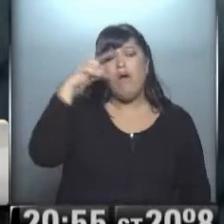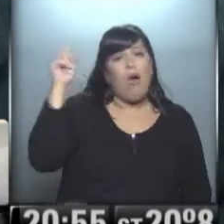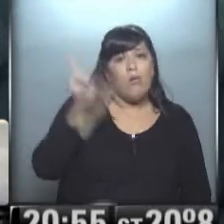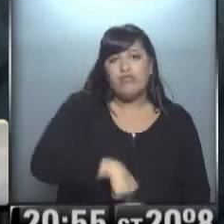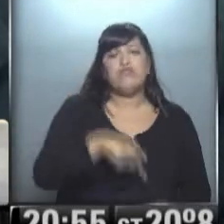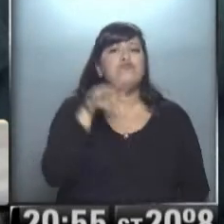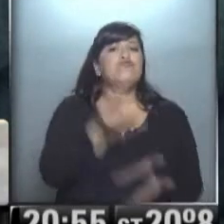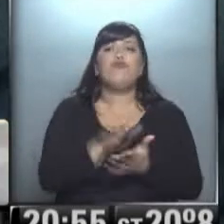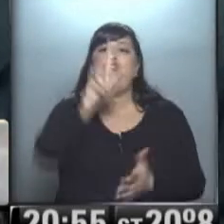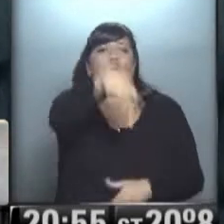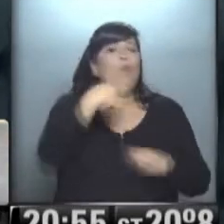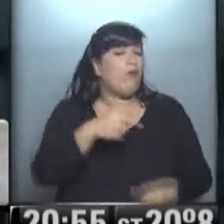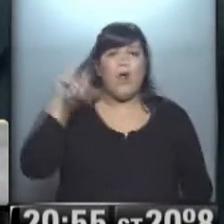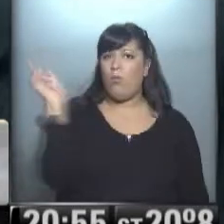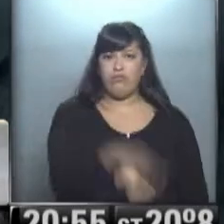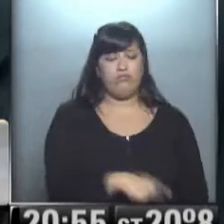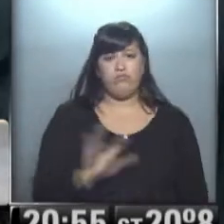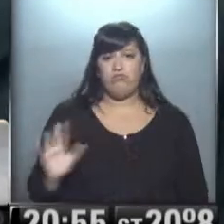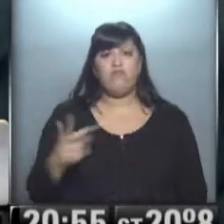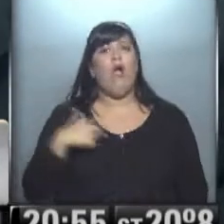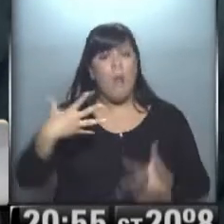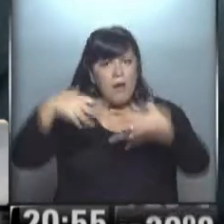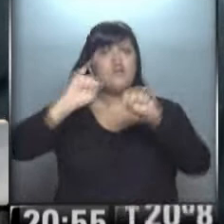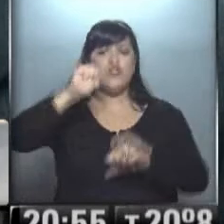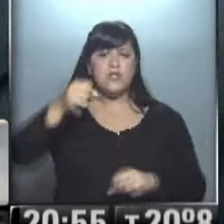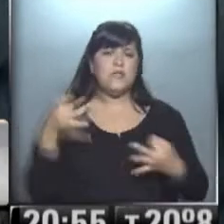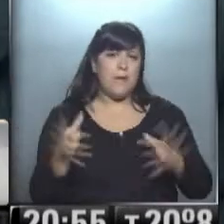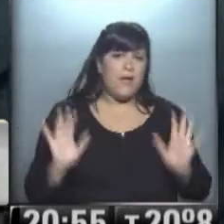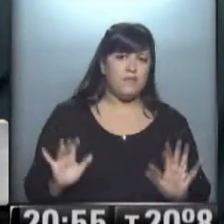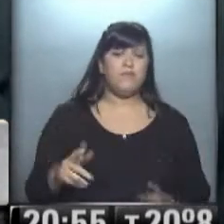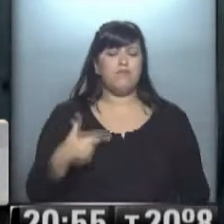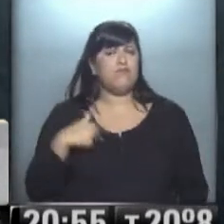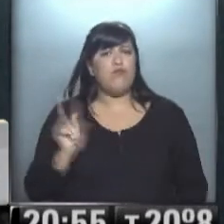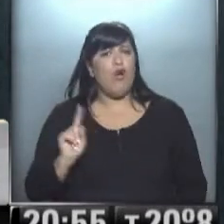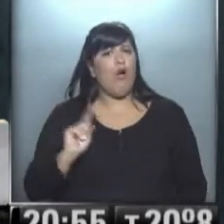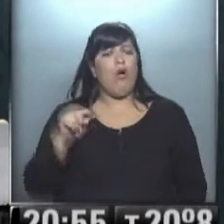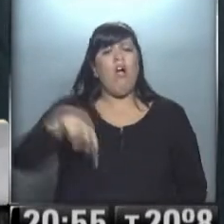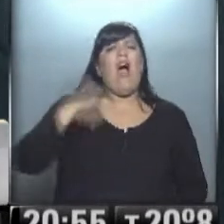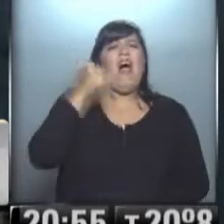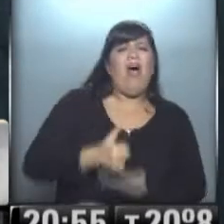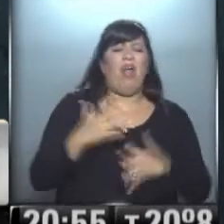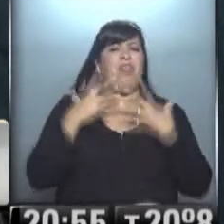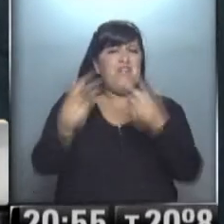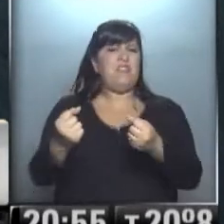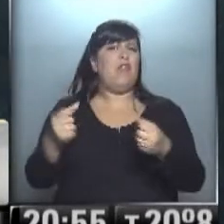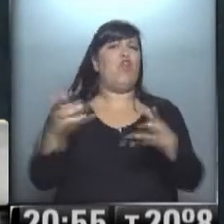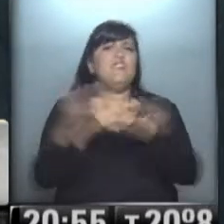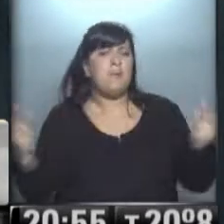Ignoro las fuentes de esto, así que no. Si apareció, apareció, está bien. Yo no estoy acá defendiendo la desaparición de